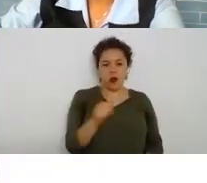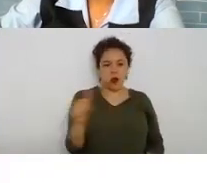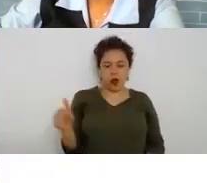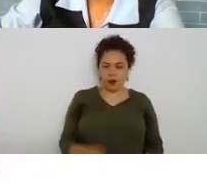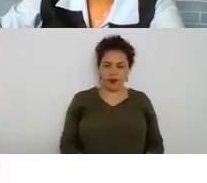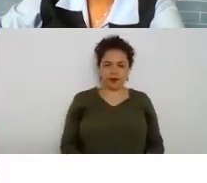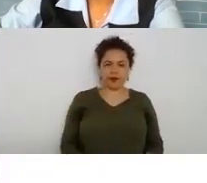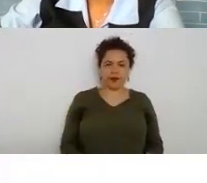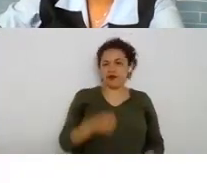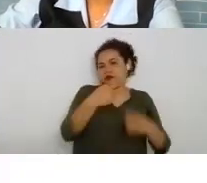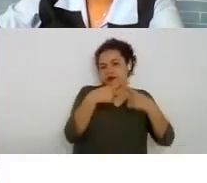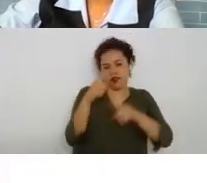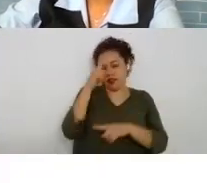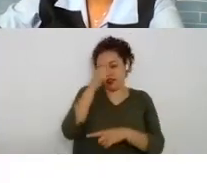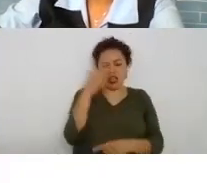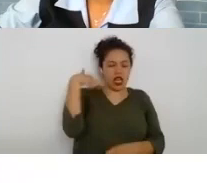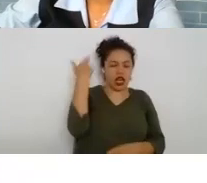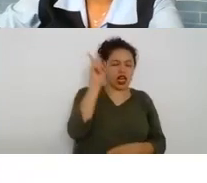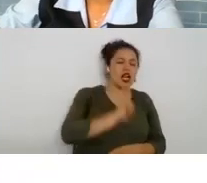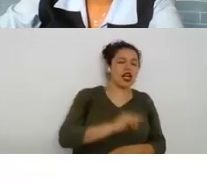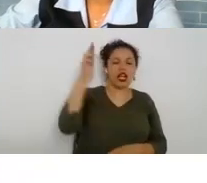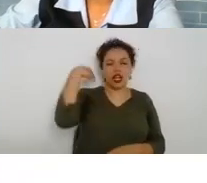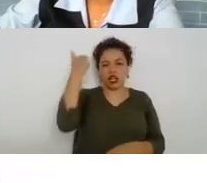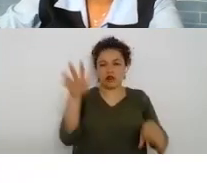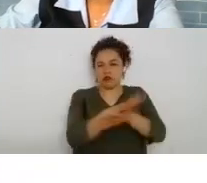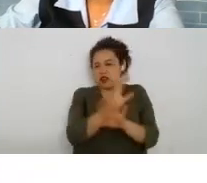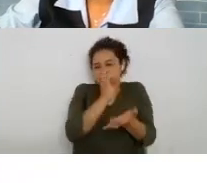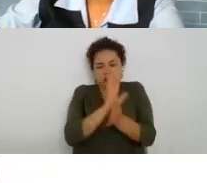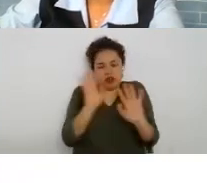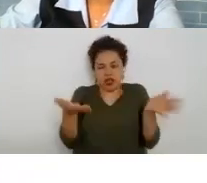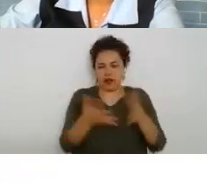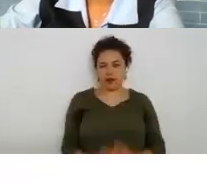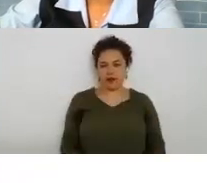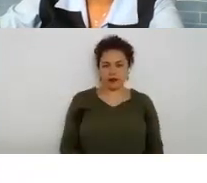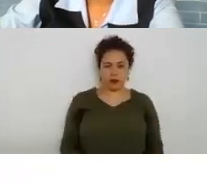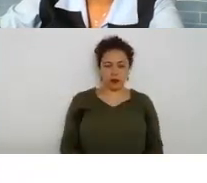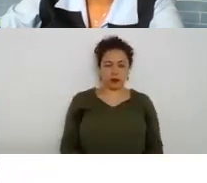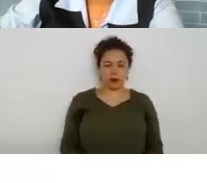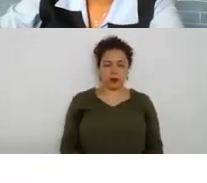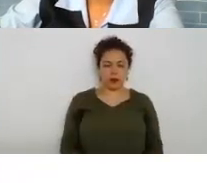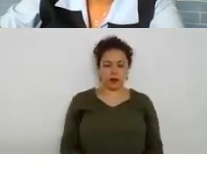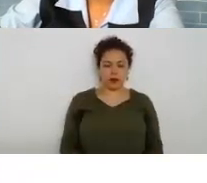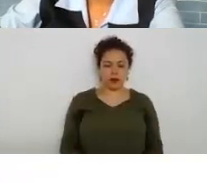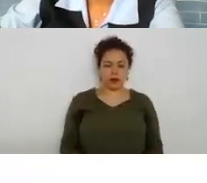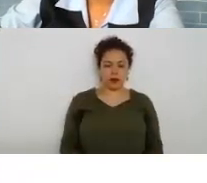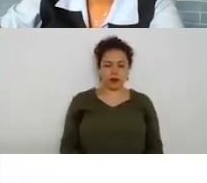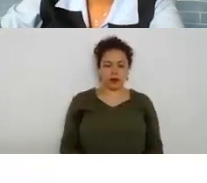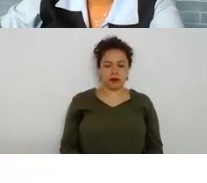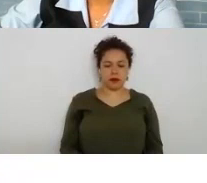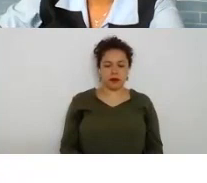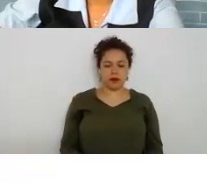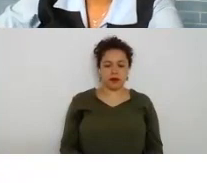única diferencia que hay entre la técnica del método de la reina y una reina modificada. Porque tal cual